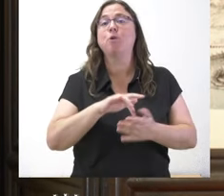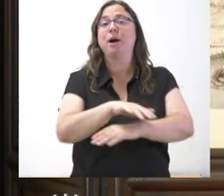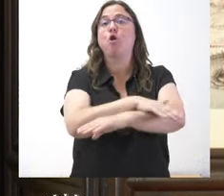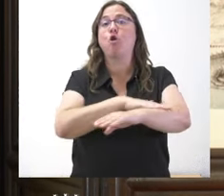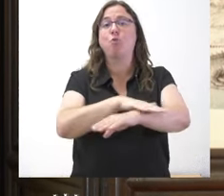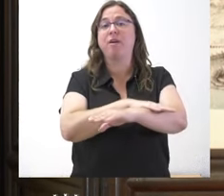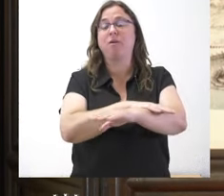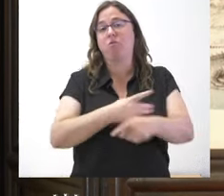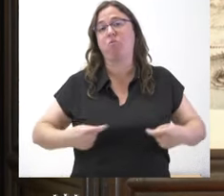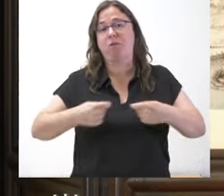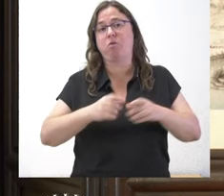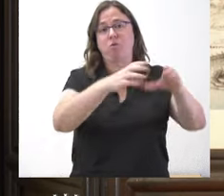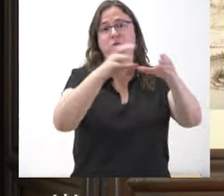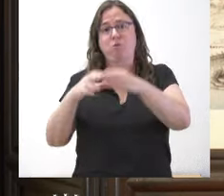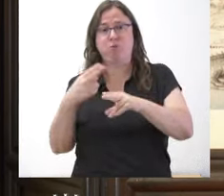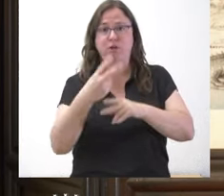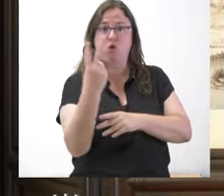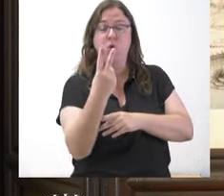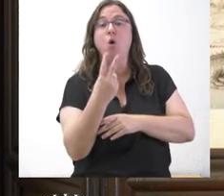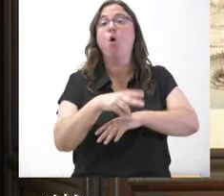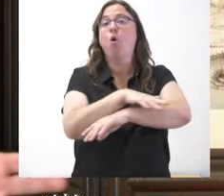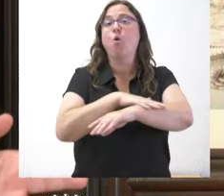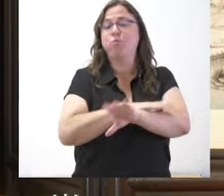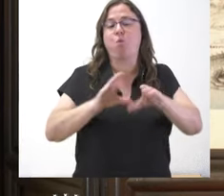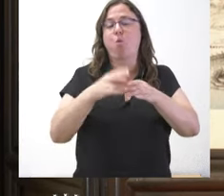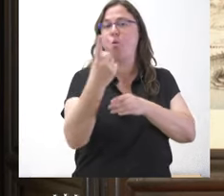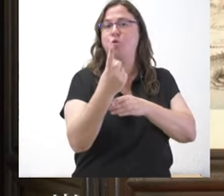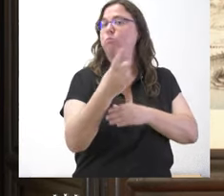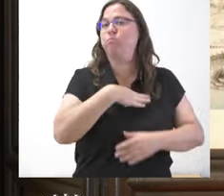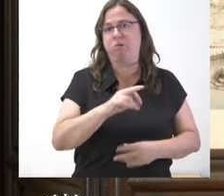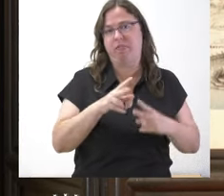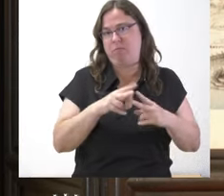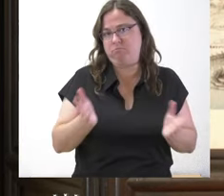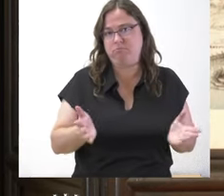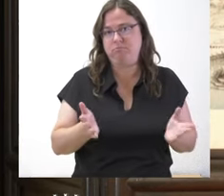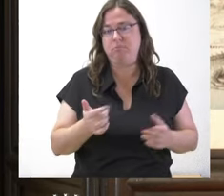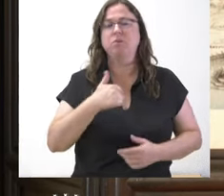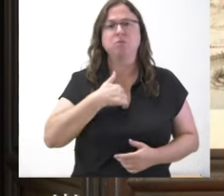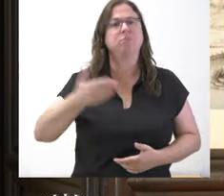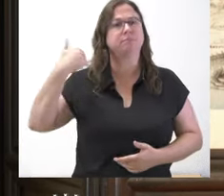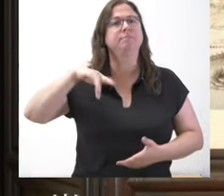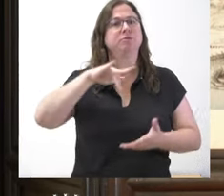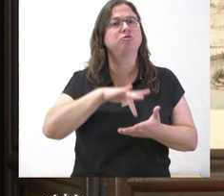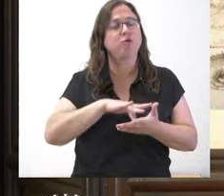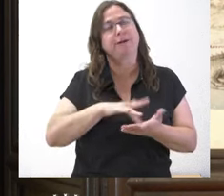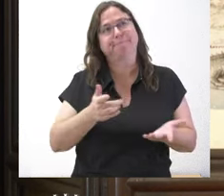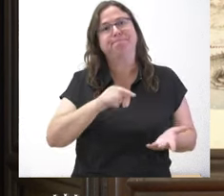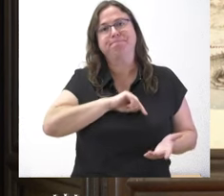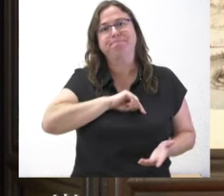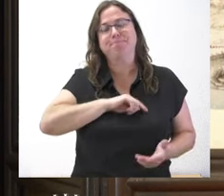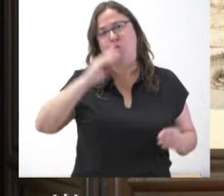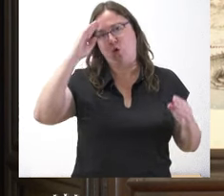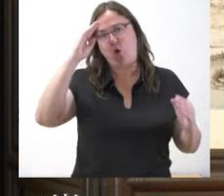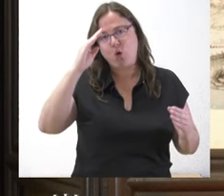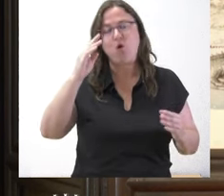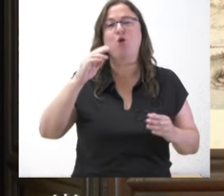fuerzas políticas o por un gobierno sustentado en una fuerza política tenido eh el honor de formar